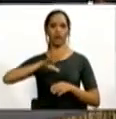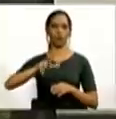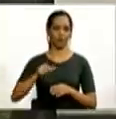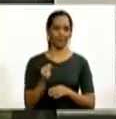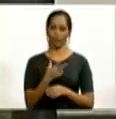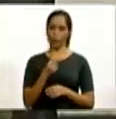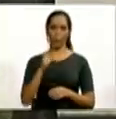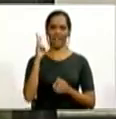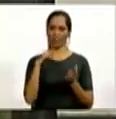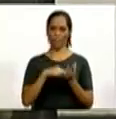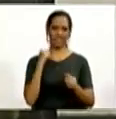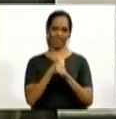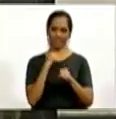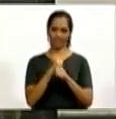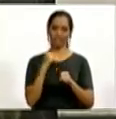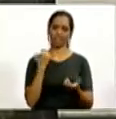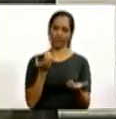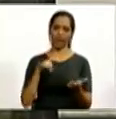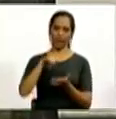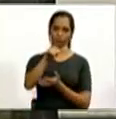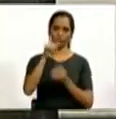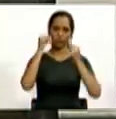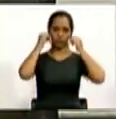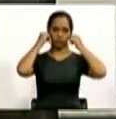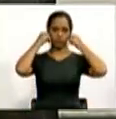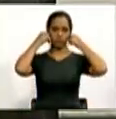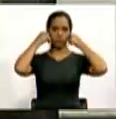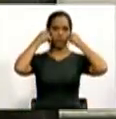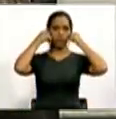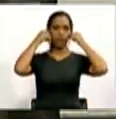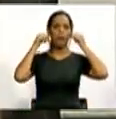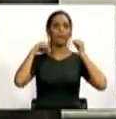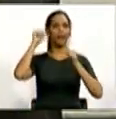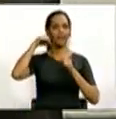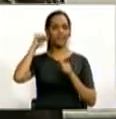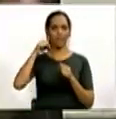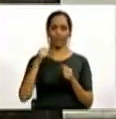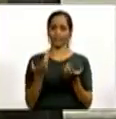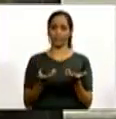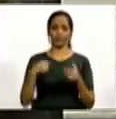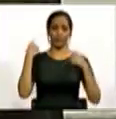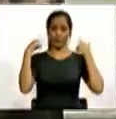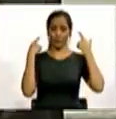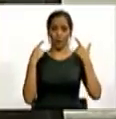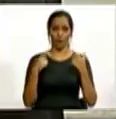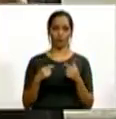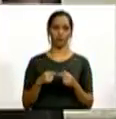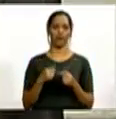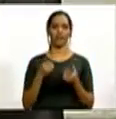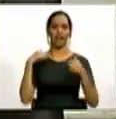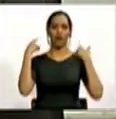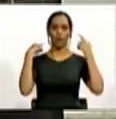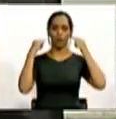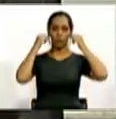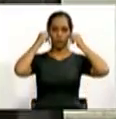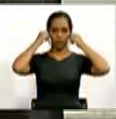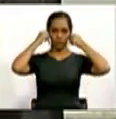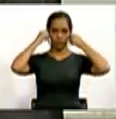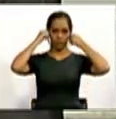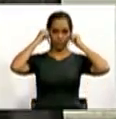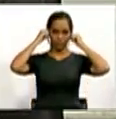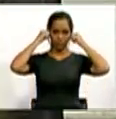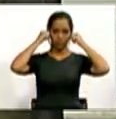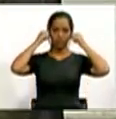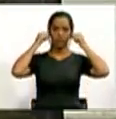2000 trabajadores que trabajan en Conviazo. Vamos al próximo video. Porque estos se desataron y empezaron a ir la locura a hablar peste